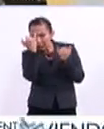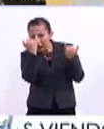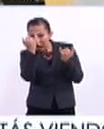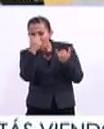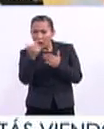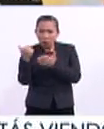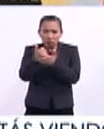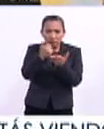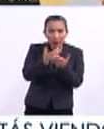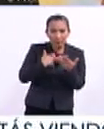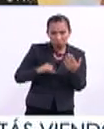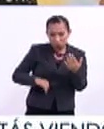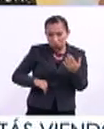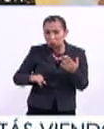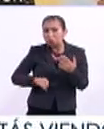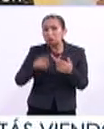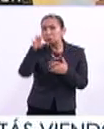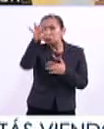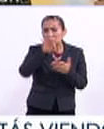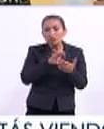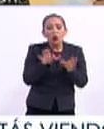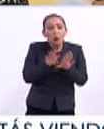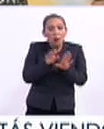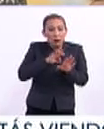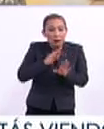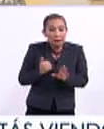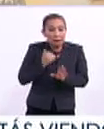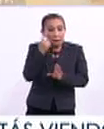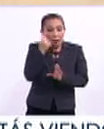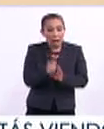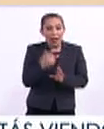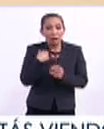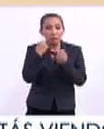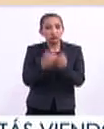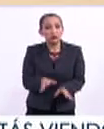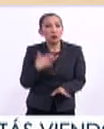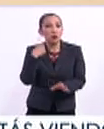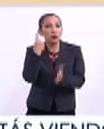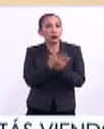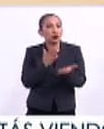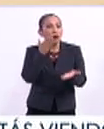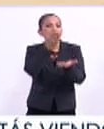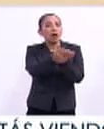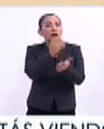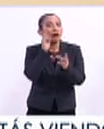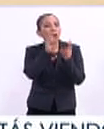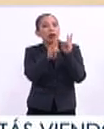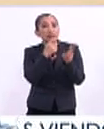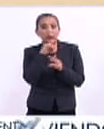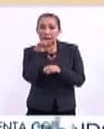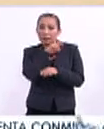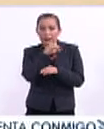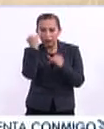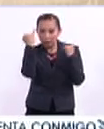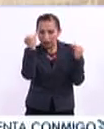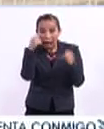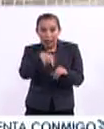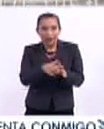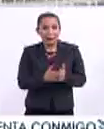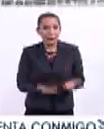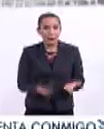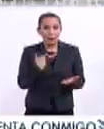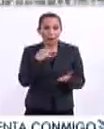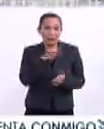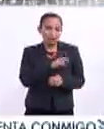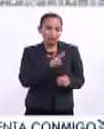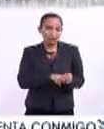haber colaboradores interesantes, ¿cómo los podemos aprovechar para que no solo sea presencial? Y pues fue, bueno, inmediatamente surgió la idea de un libro, que es